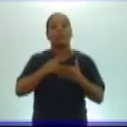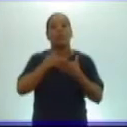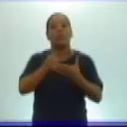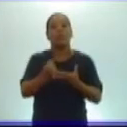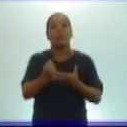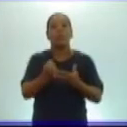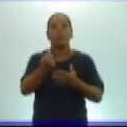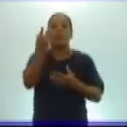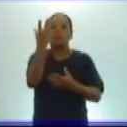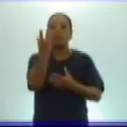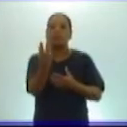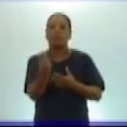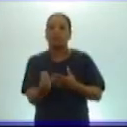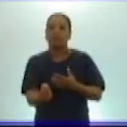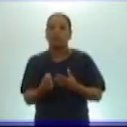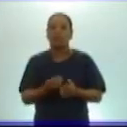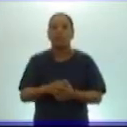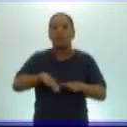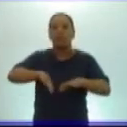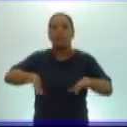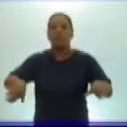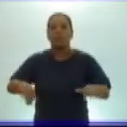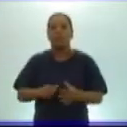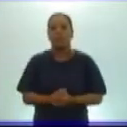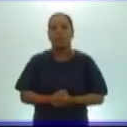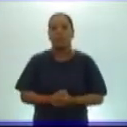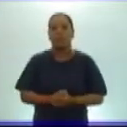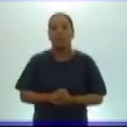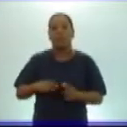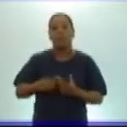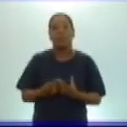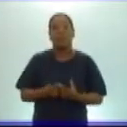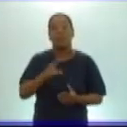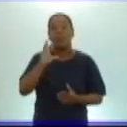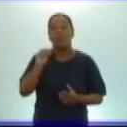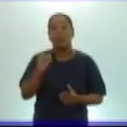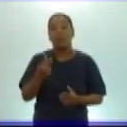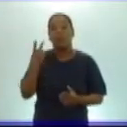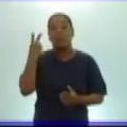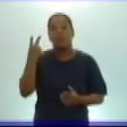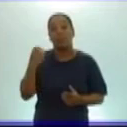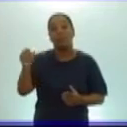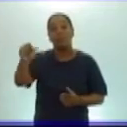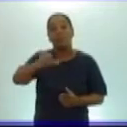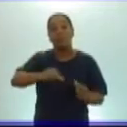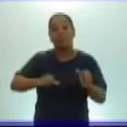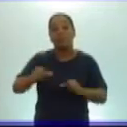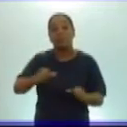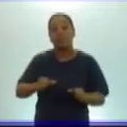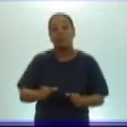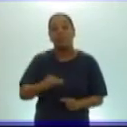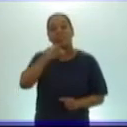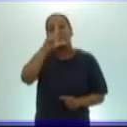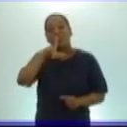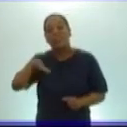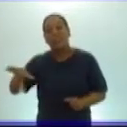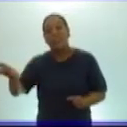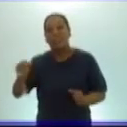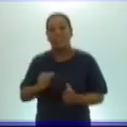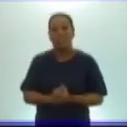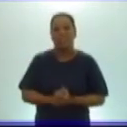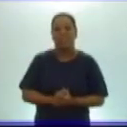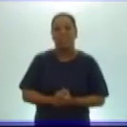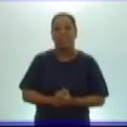de separación. ¿Por qué? Porque estamos hablando de mezclas que están formadas por dos componentes líquidos. Por